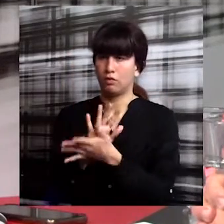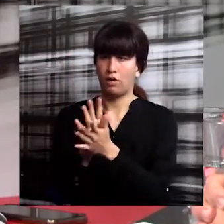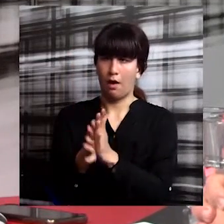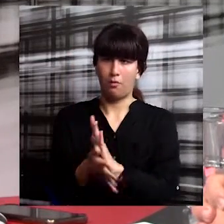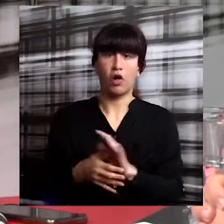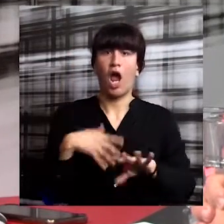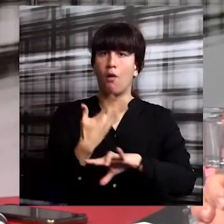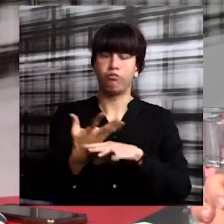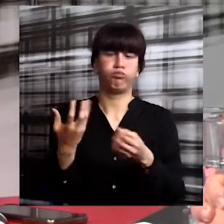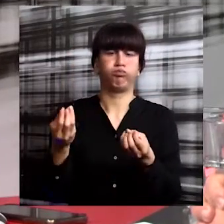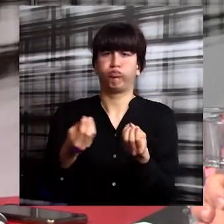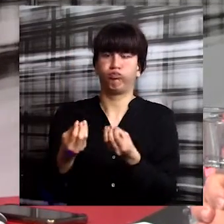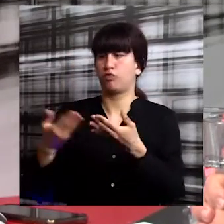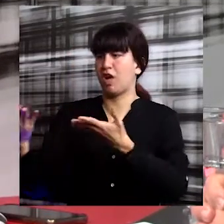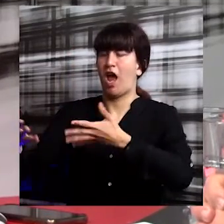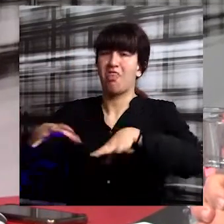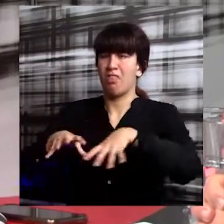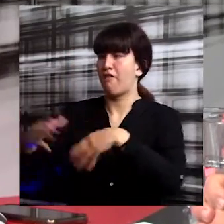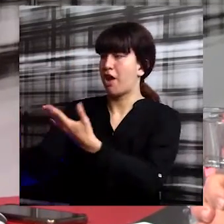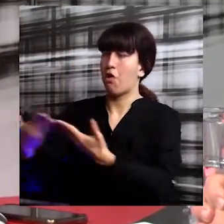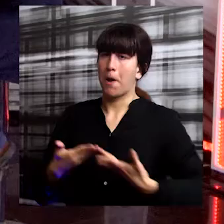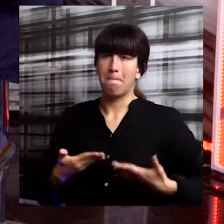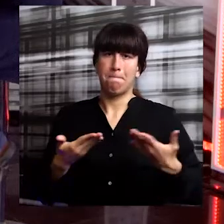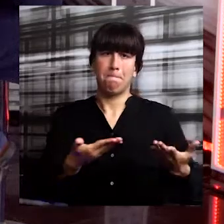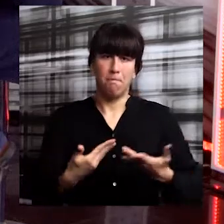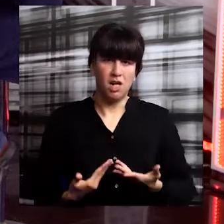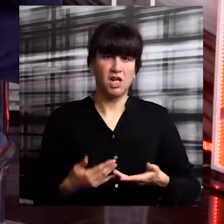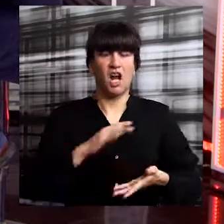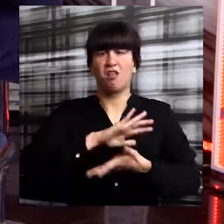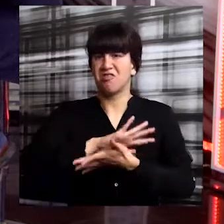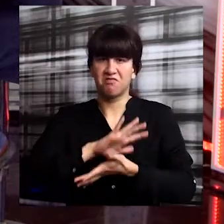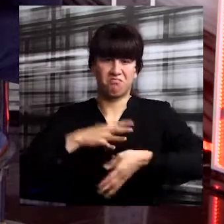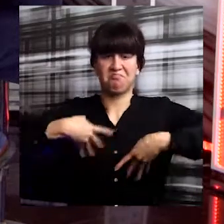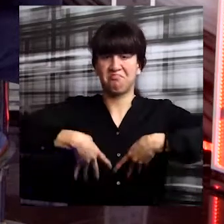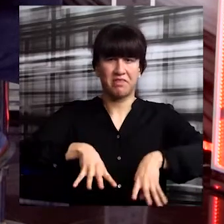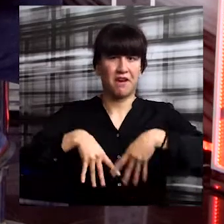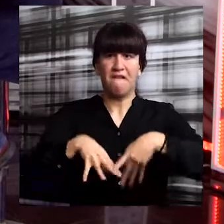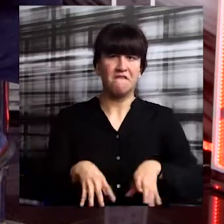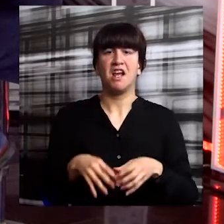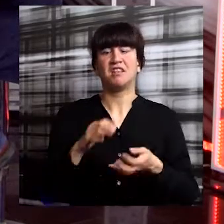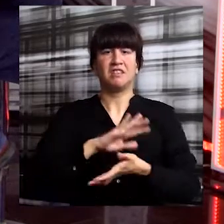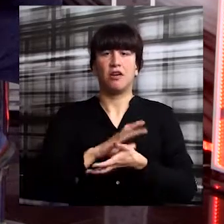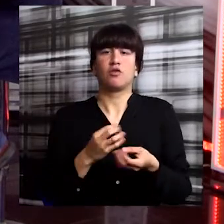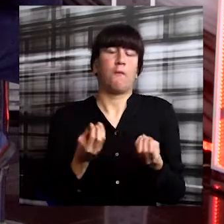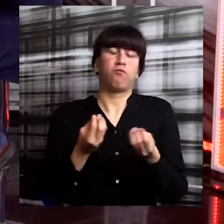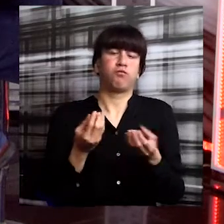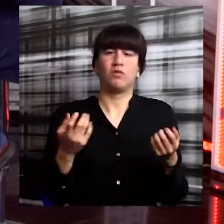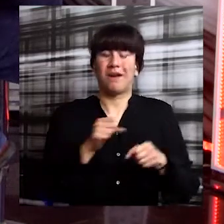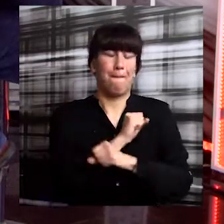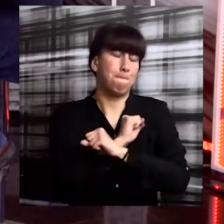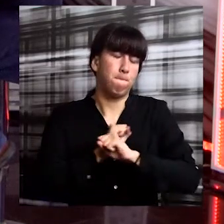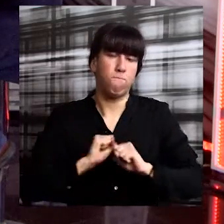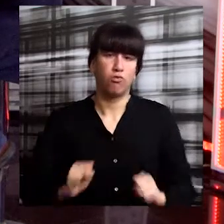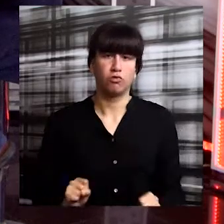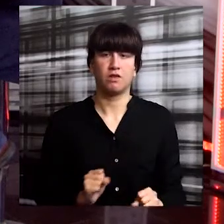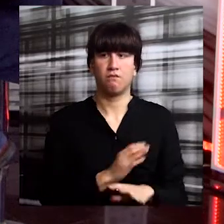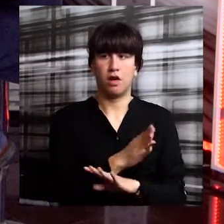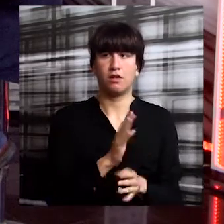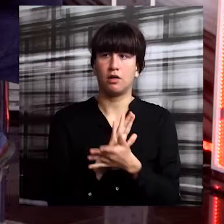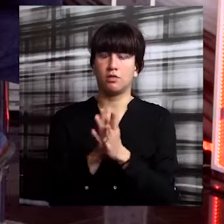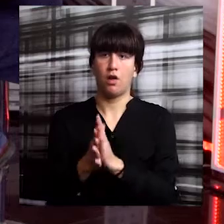y eventos. Hay muchas actividades que a uno lo invitan, como aniversarios, desfiles, celebraciones, que es imposible estar en todas.